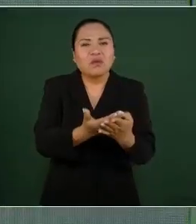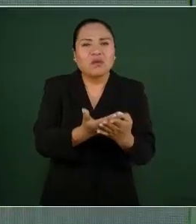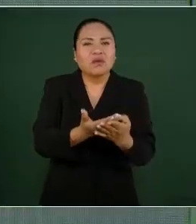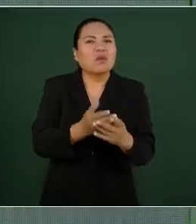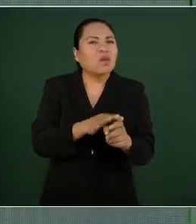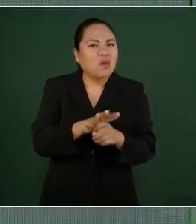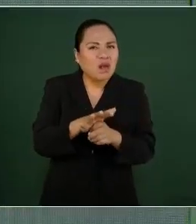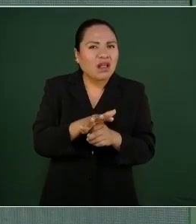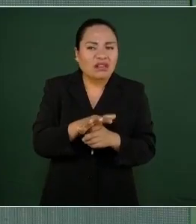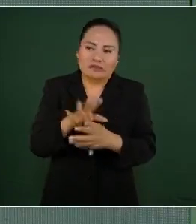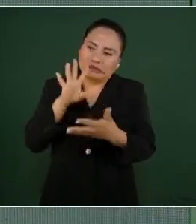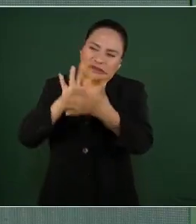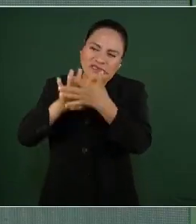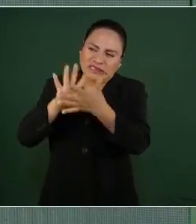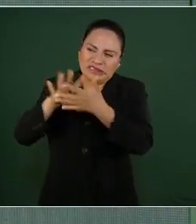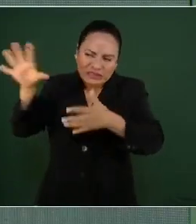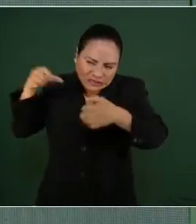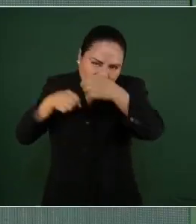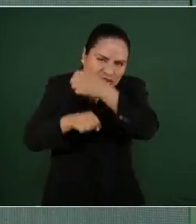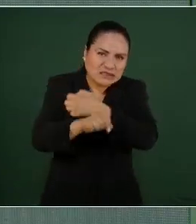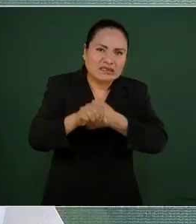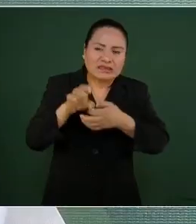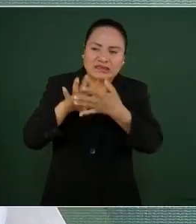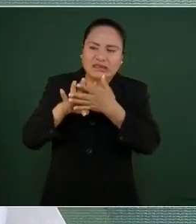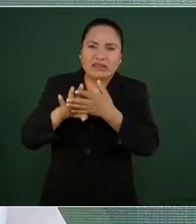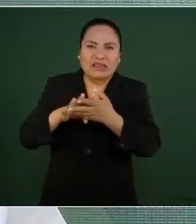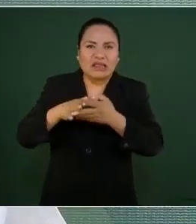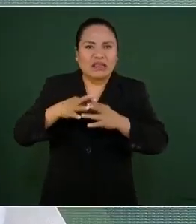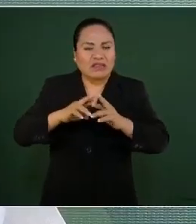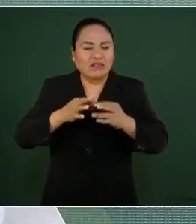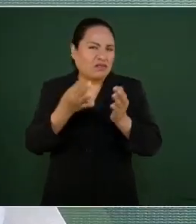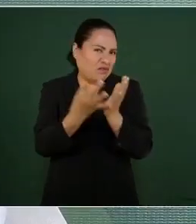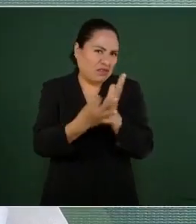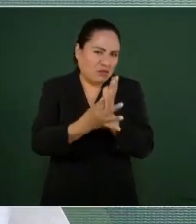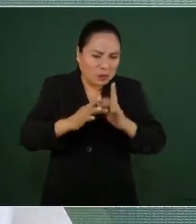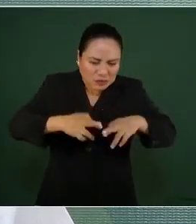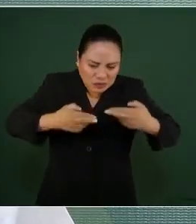encarcelarlos y los que ponen alambradas,